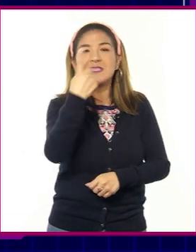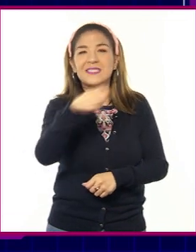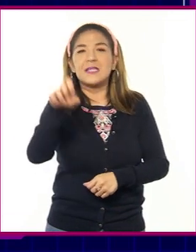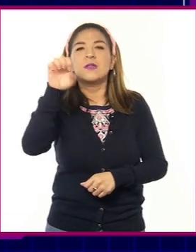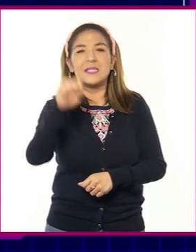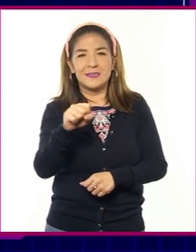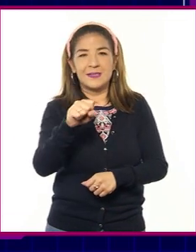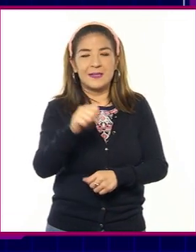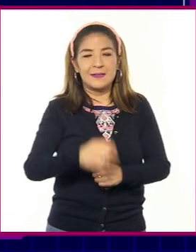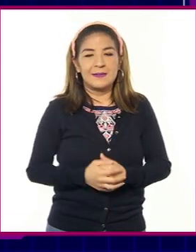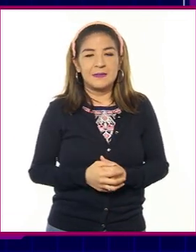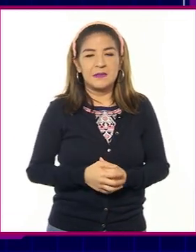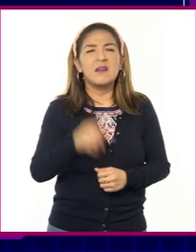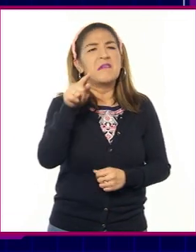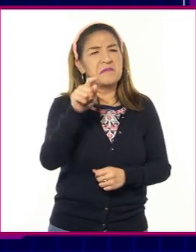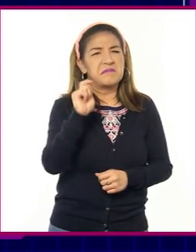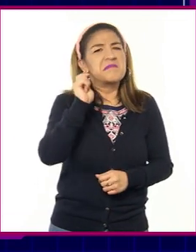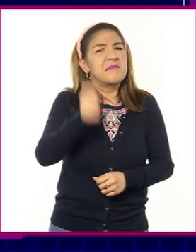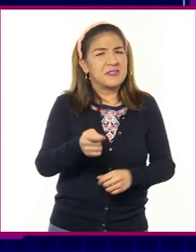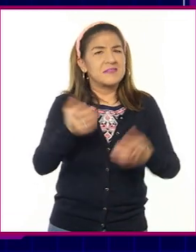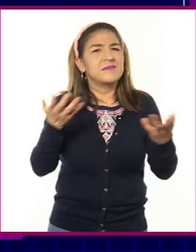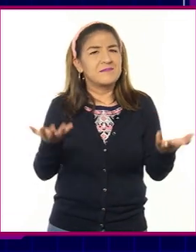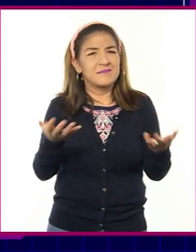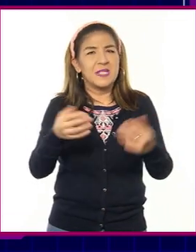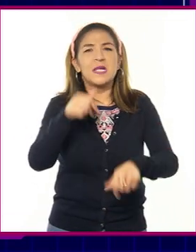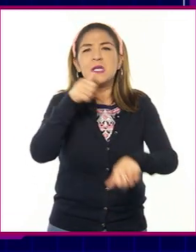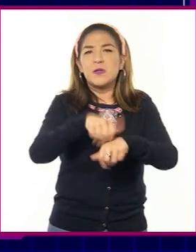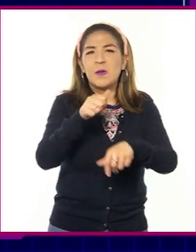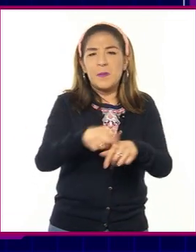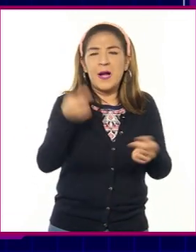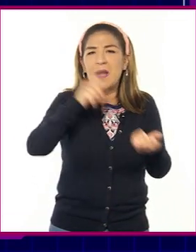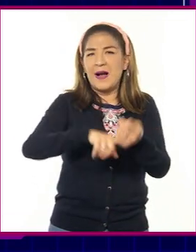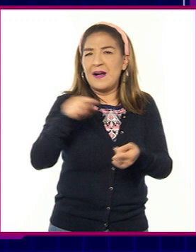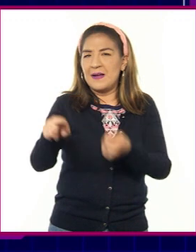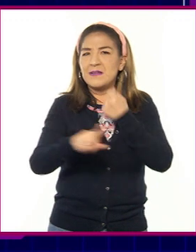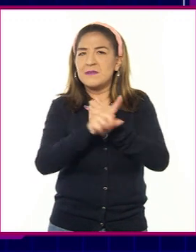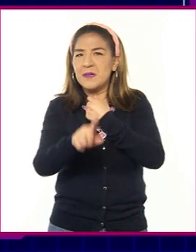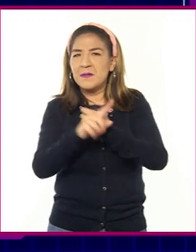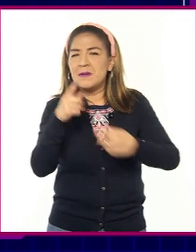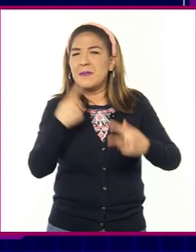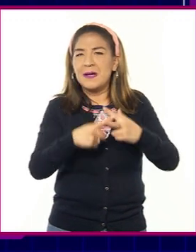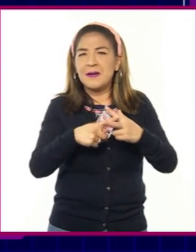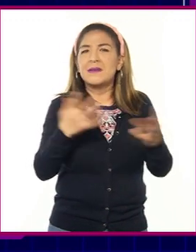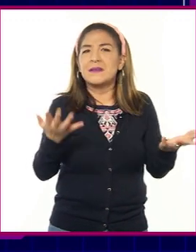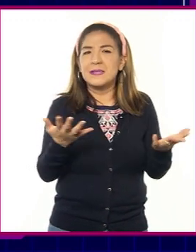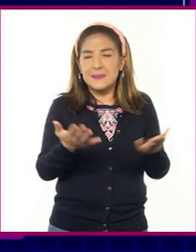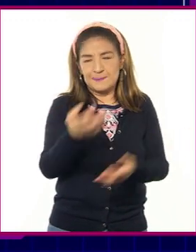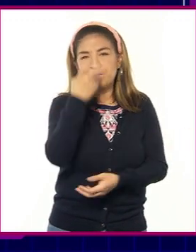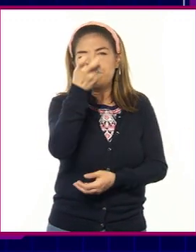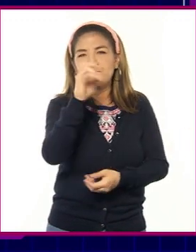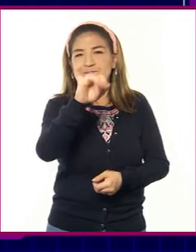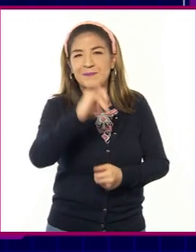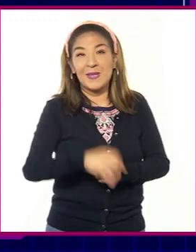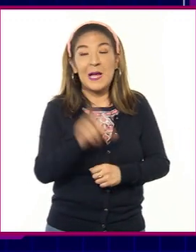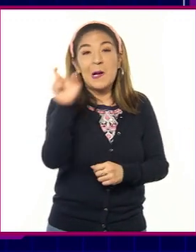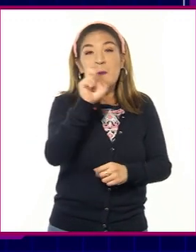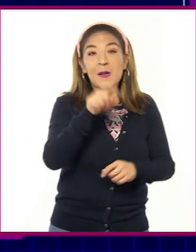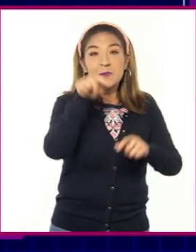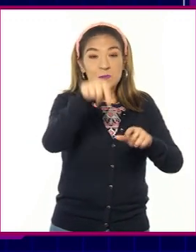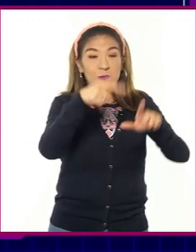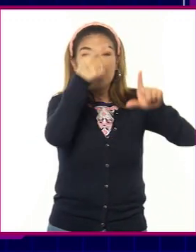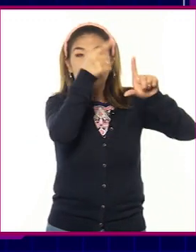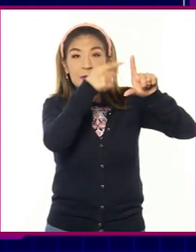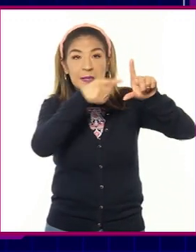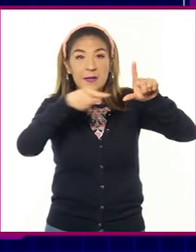2.5,160. ¿Qué significa esta coordenada en el contexto del problema? Exacto, cuando una coordenada se